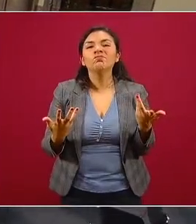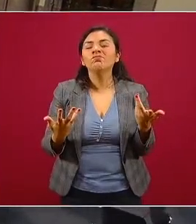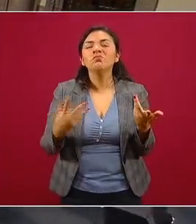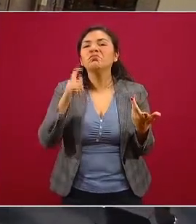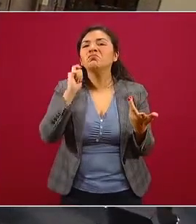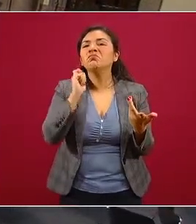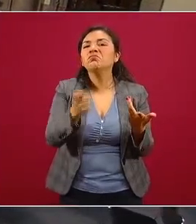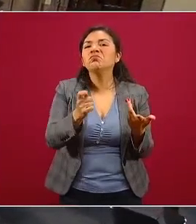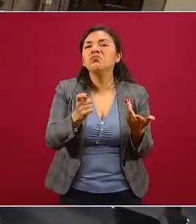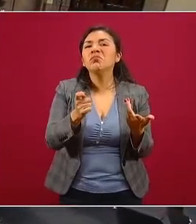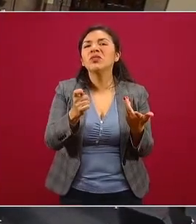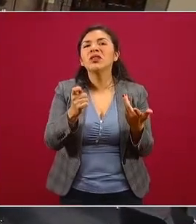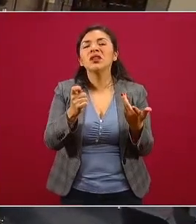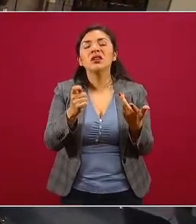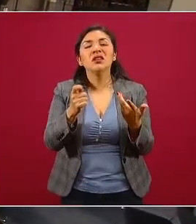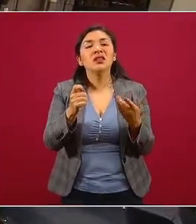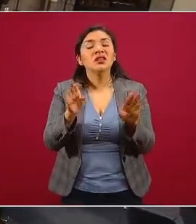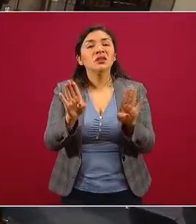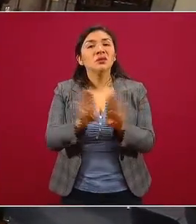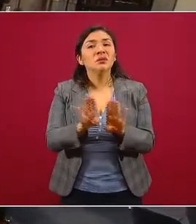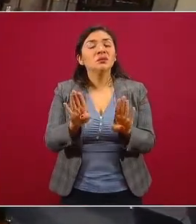son muy